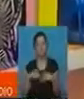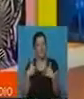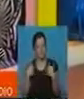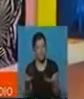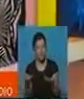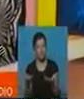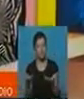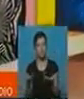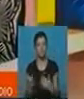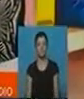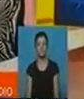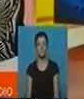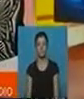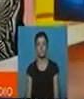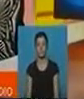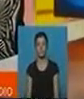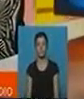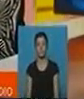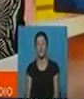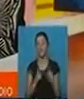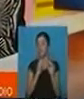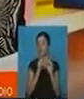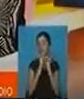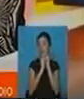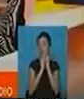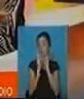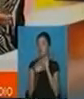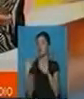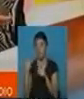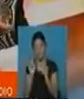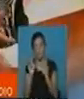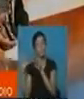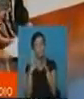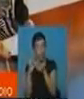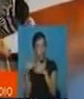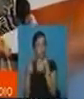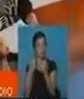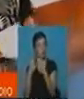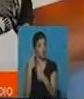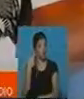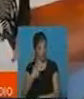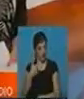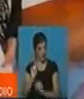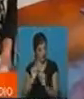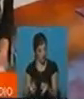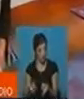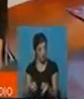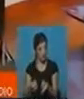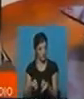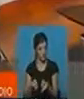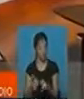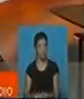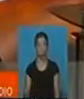un uso histórico de este fenómeno en el cual hay que meter el tema del negocio de las armas, sí, sin lugar a dudas, y en el cual hay que meter